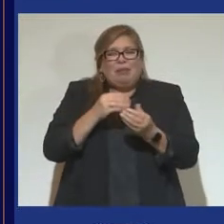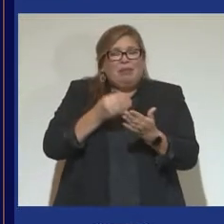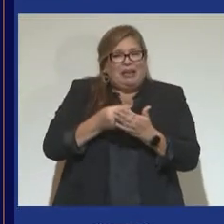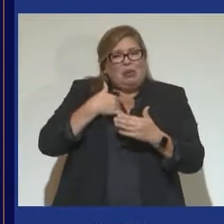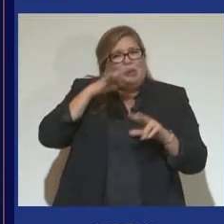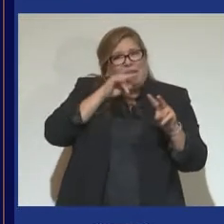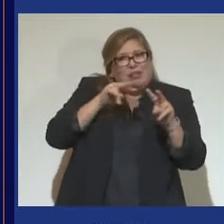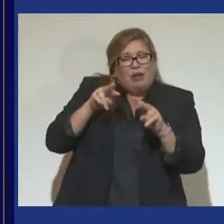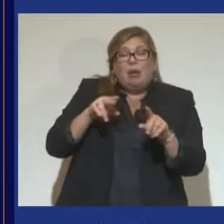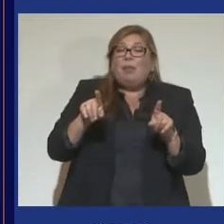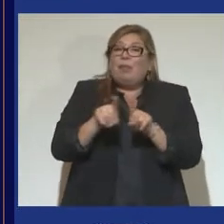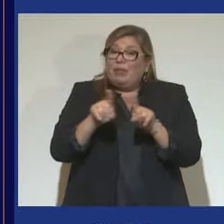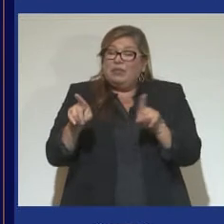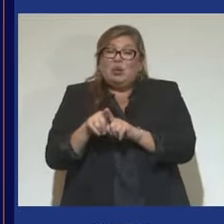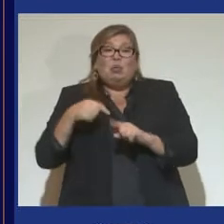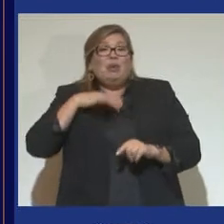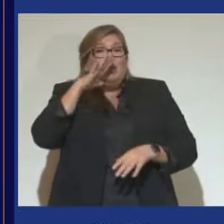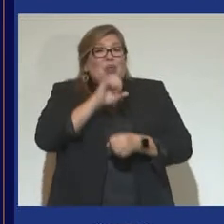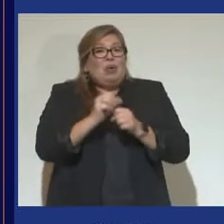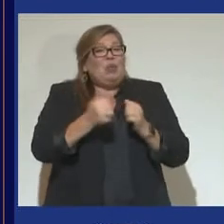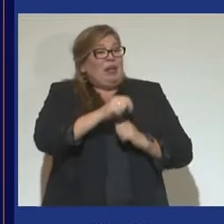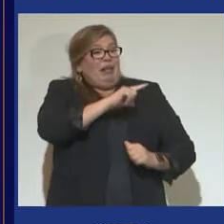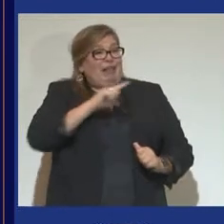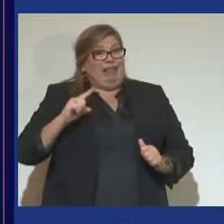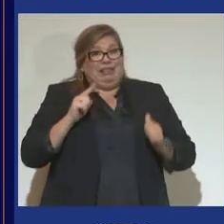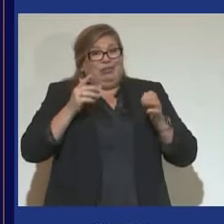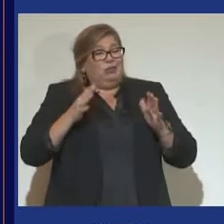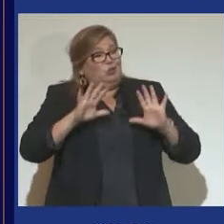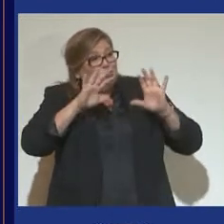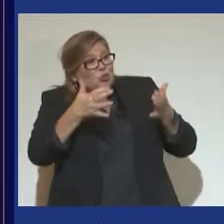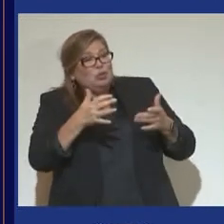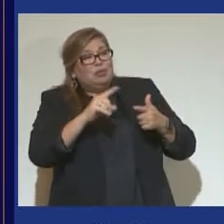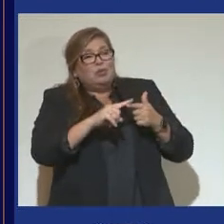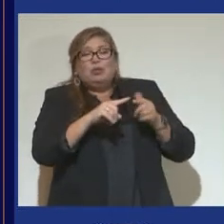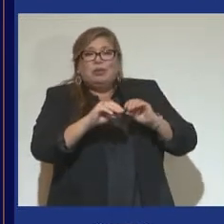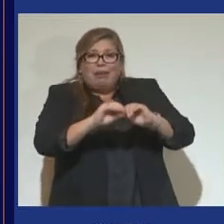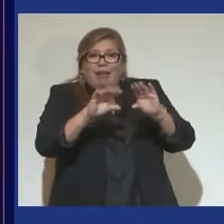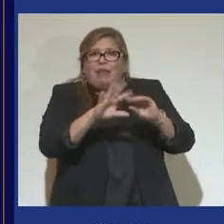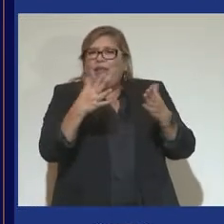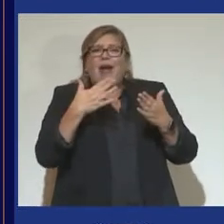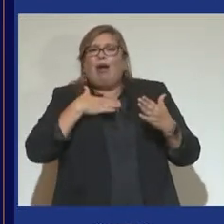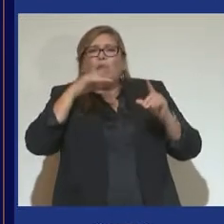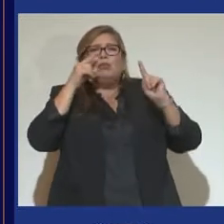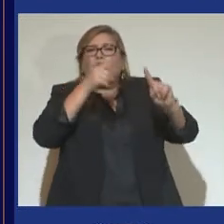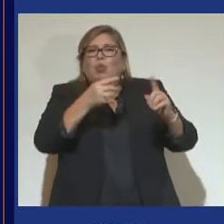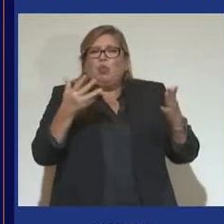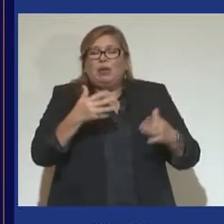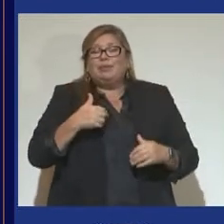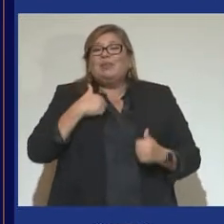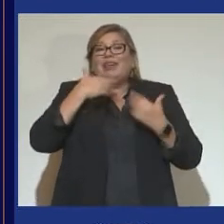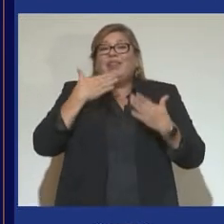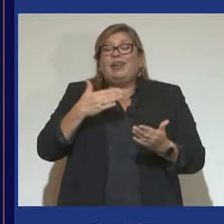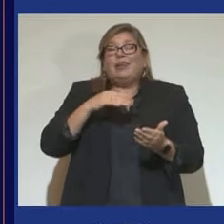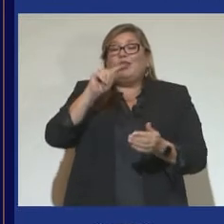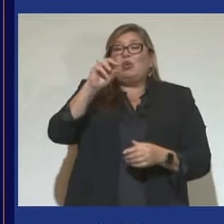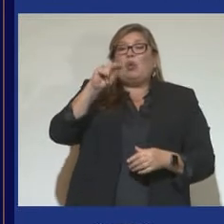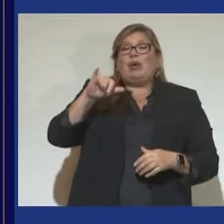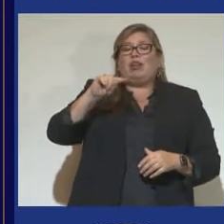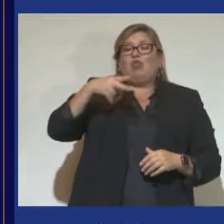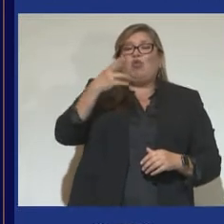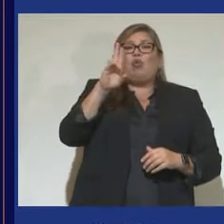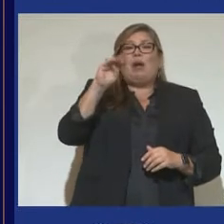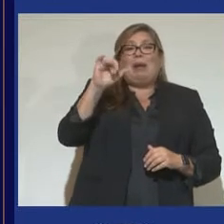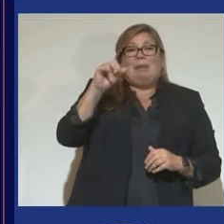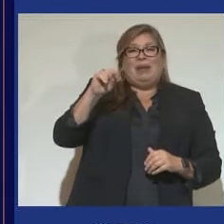y trabajaremos con la legislatura para clarificar nuestras expectativas y estamos muy dispuestos y toni forman por